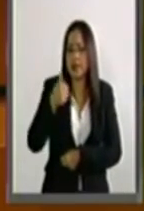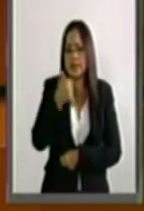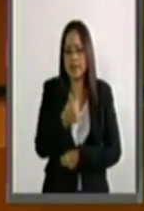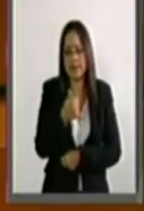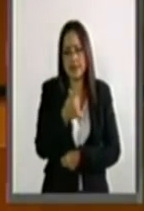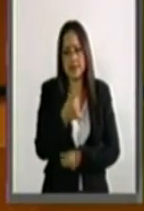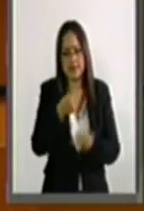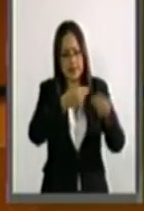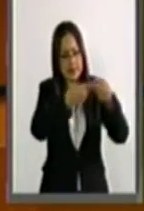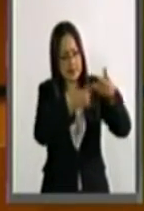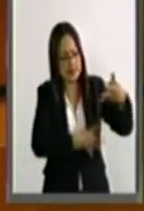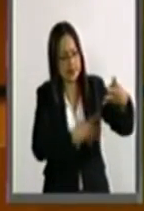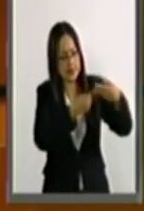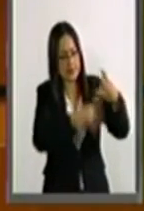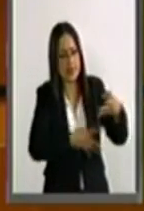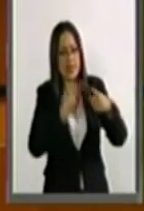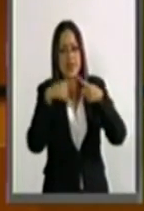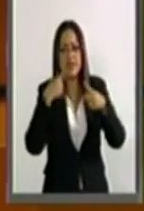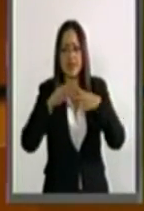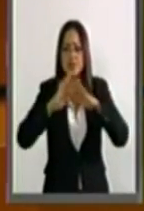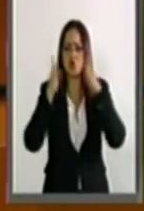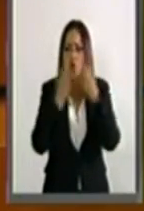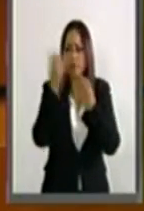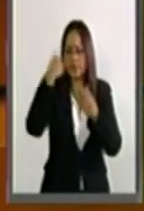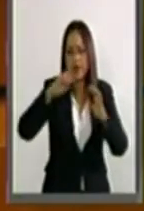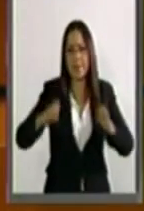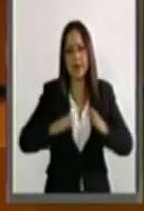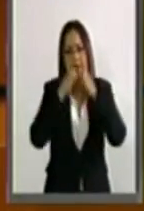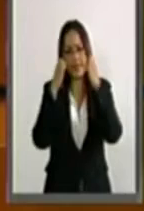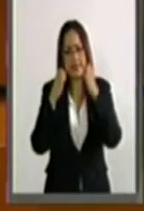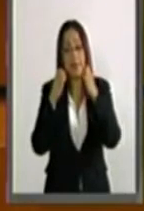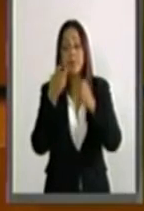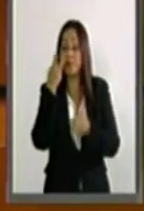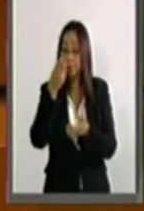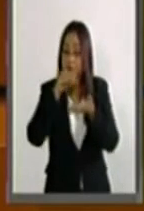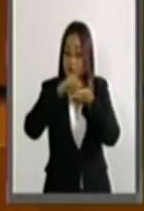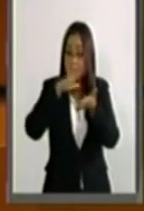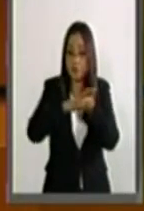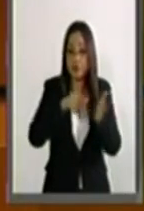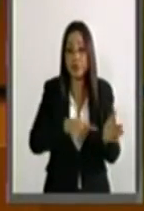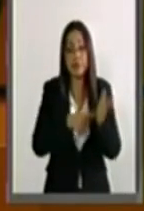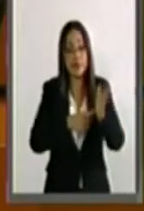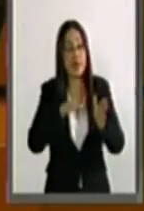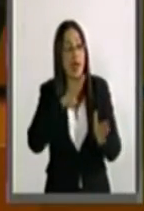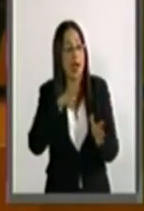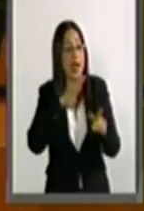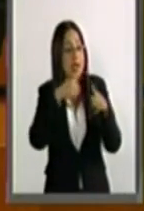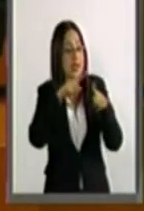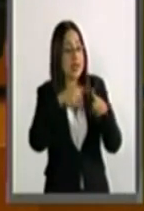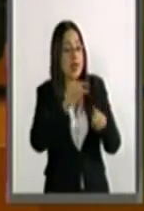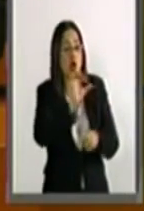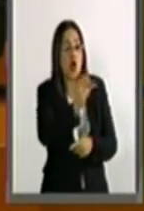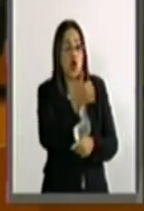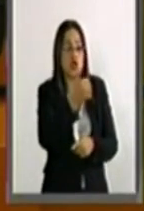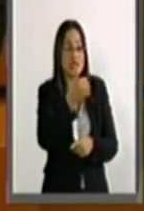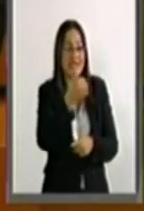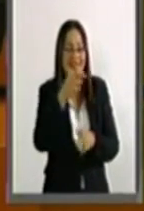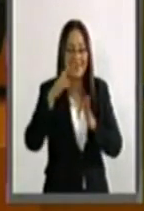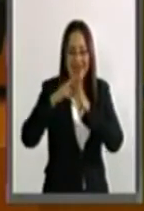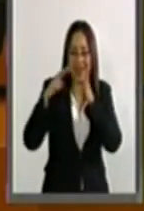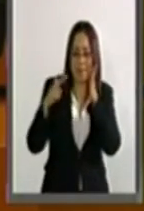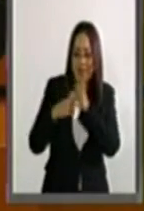246 tipos diferentes de emergencia, y con ello se generaron 11 diferentes